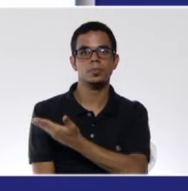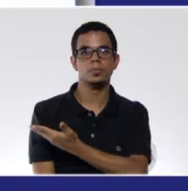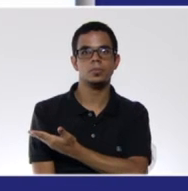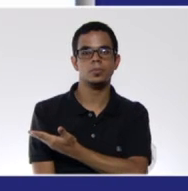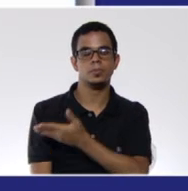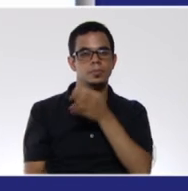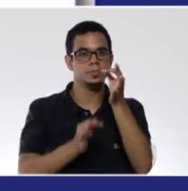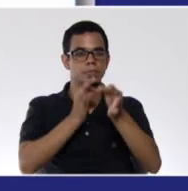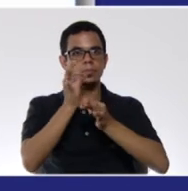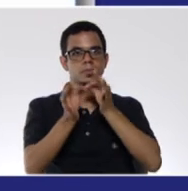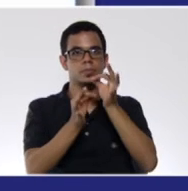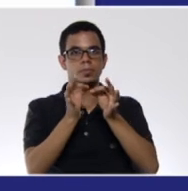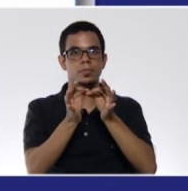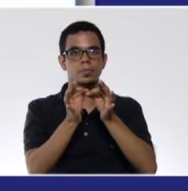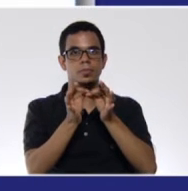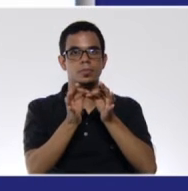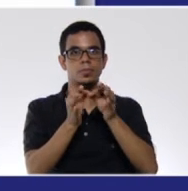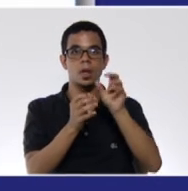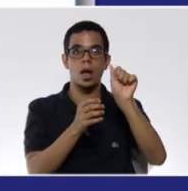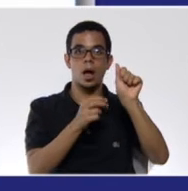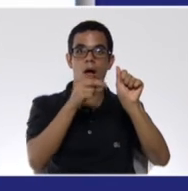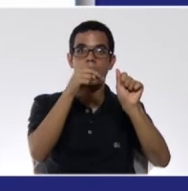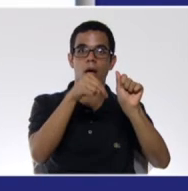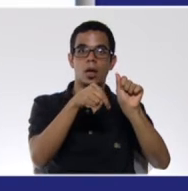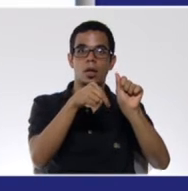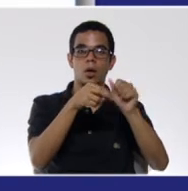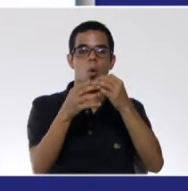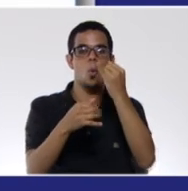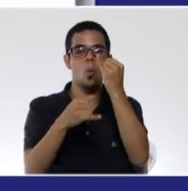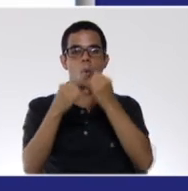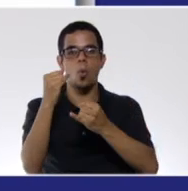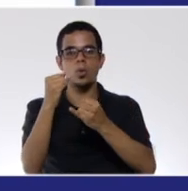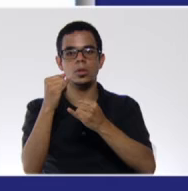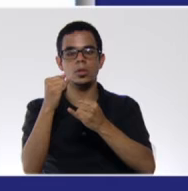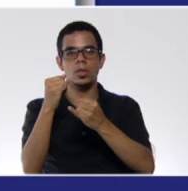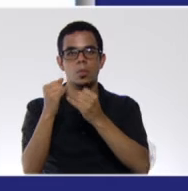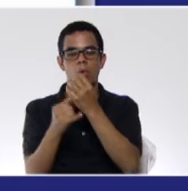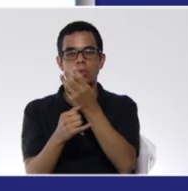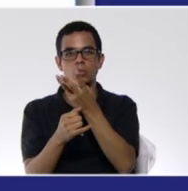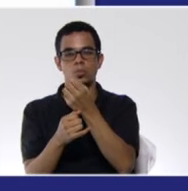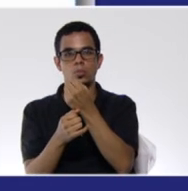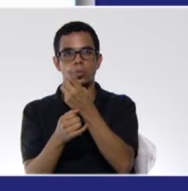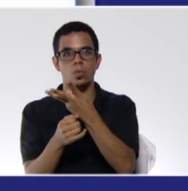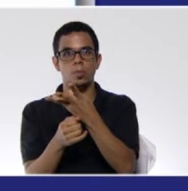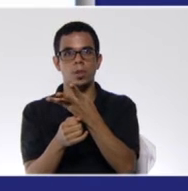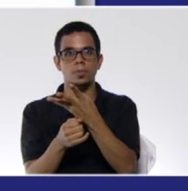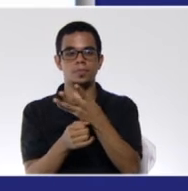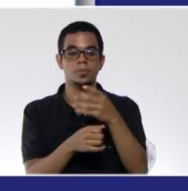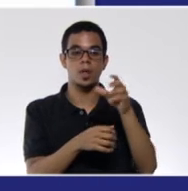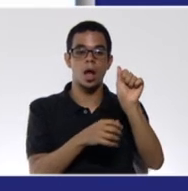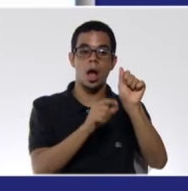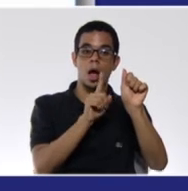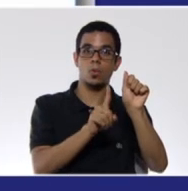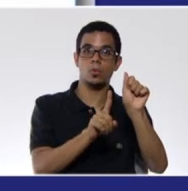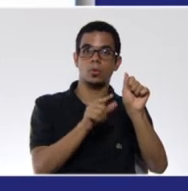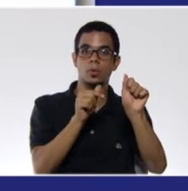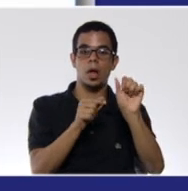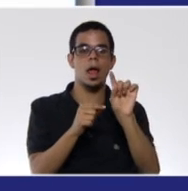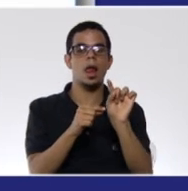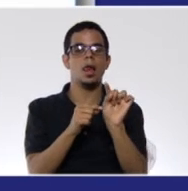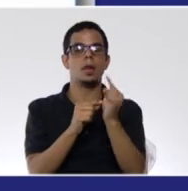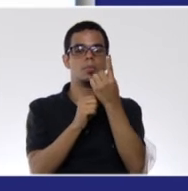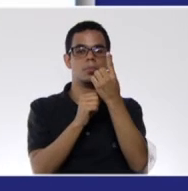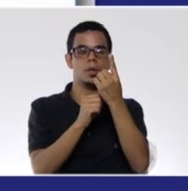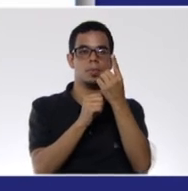sub n en color rojo es el último término, A sub 1 en color verde es el primer